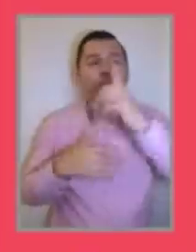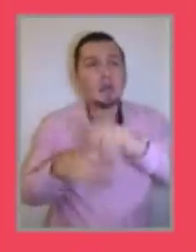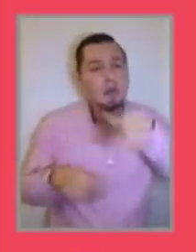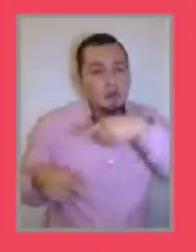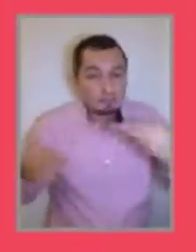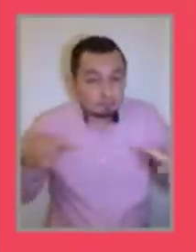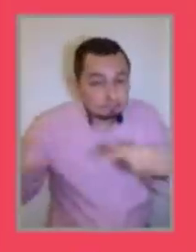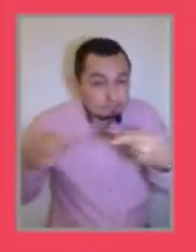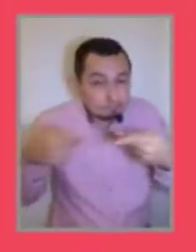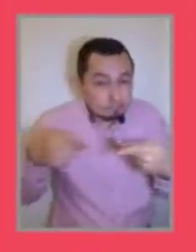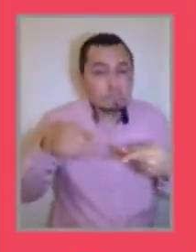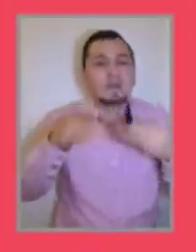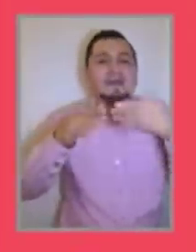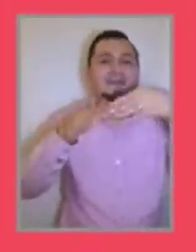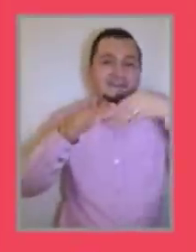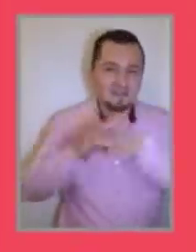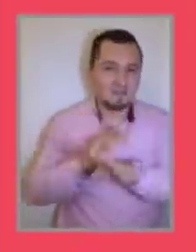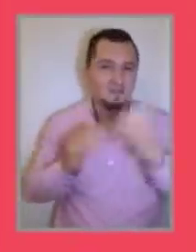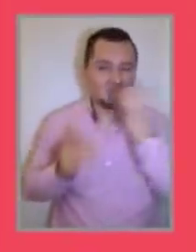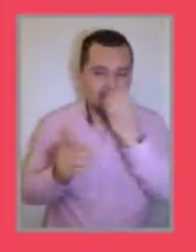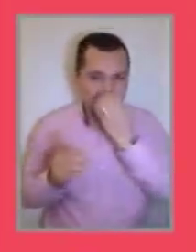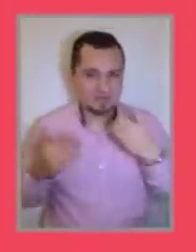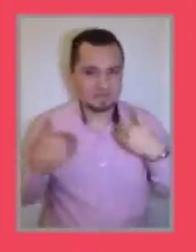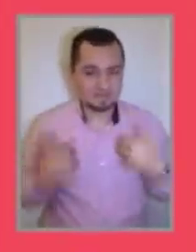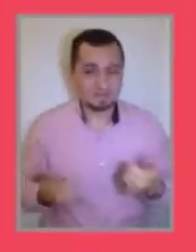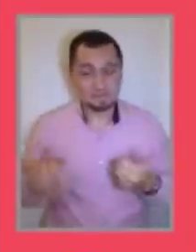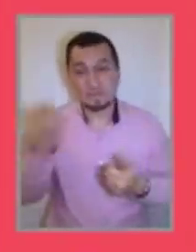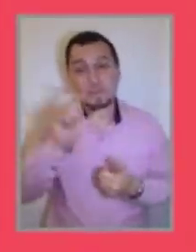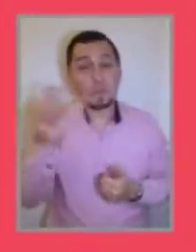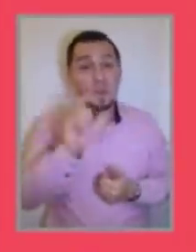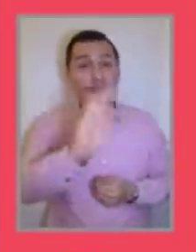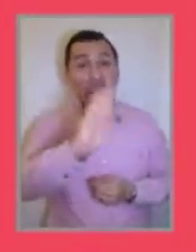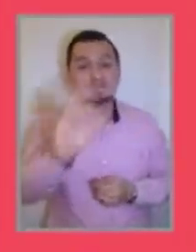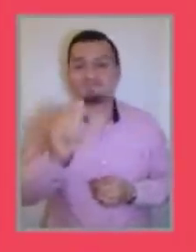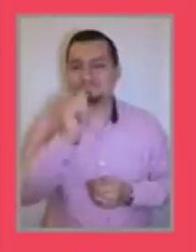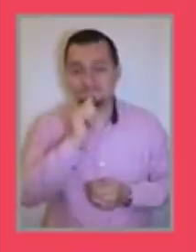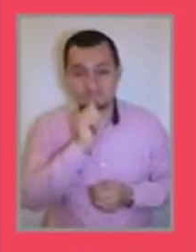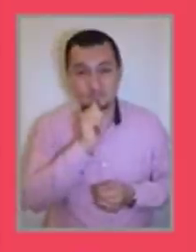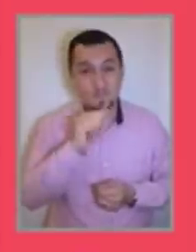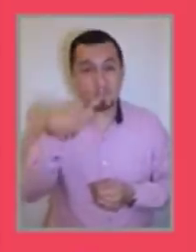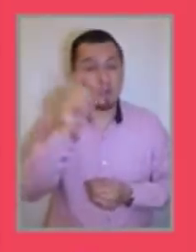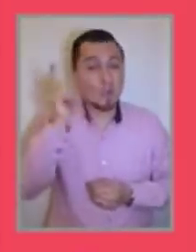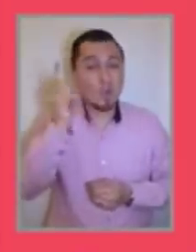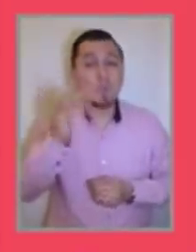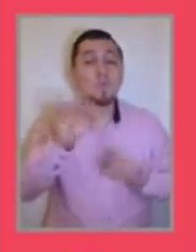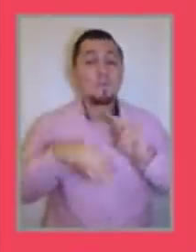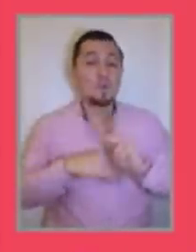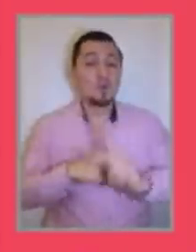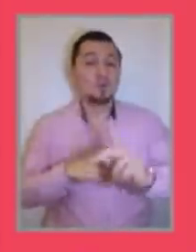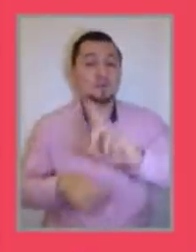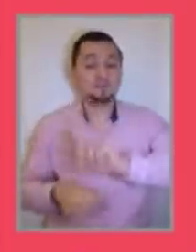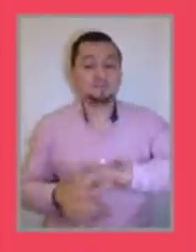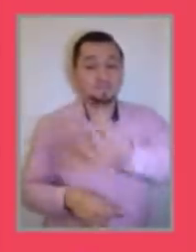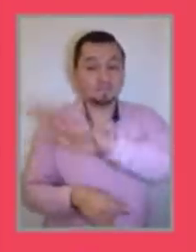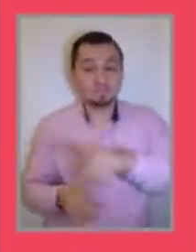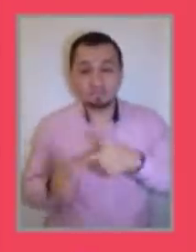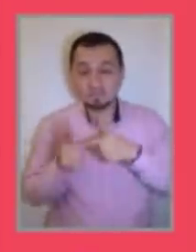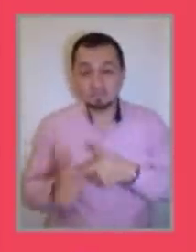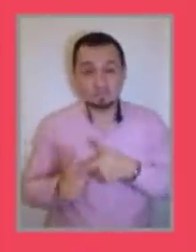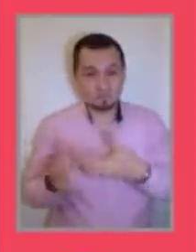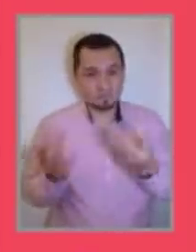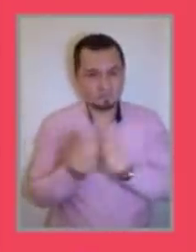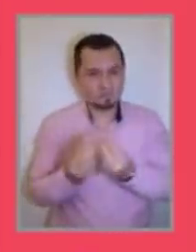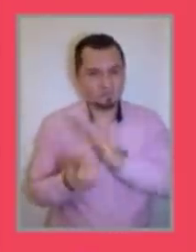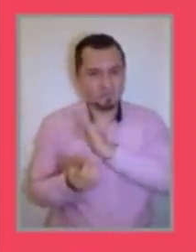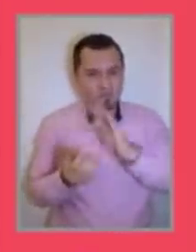para estar listos para iniciar ese proceso. Entonces, espero que en los próximos días esta inercia se consolide y que podamos